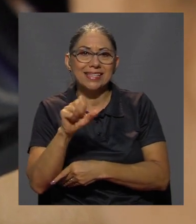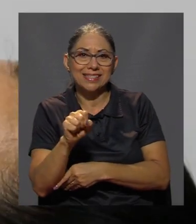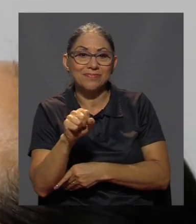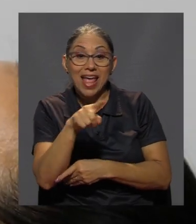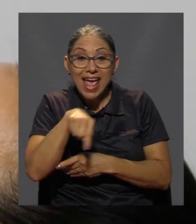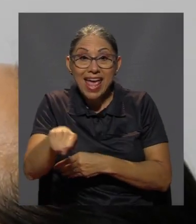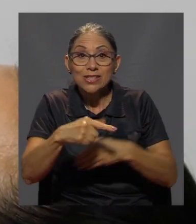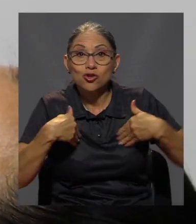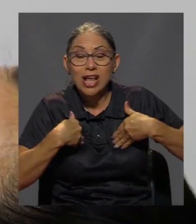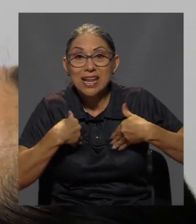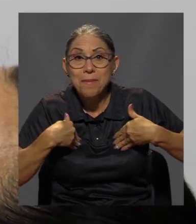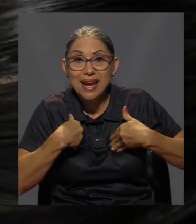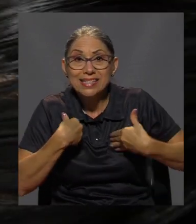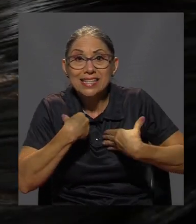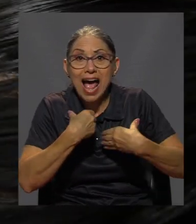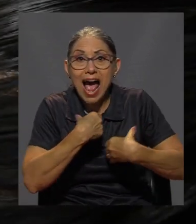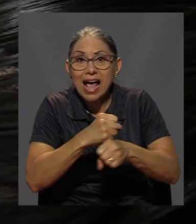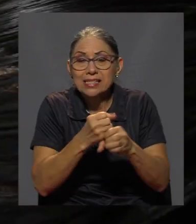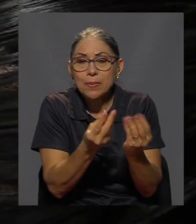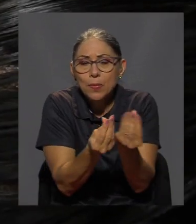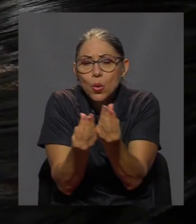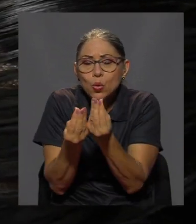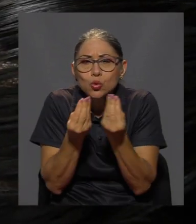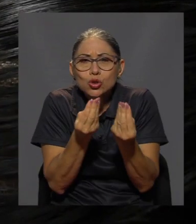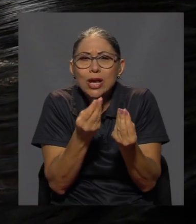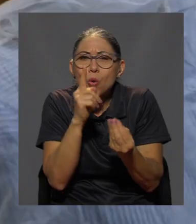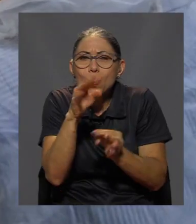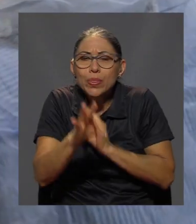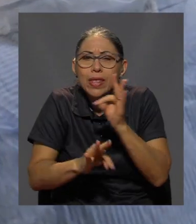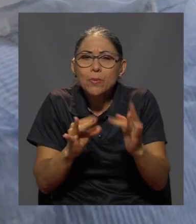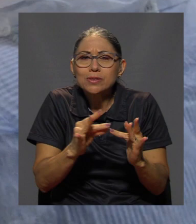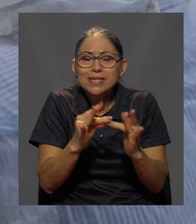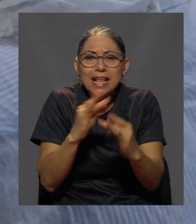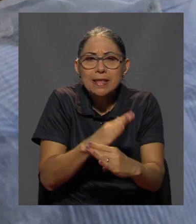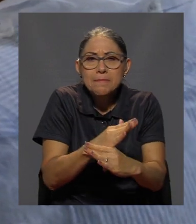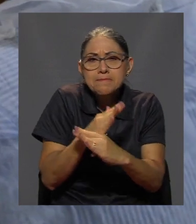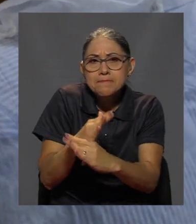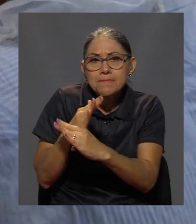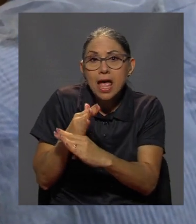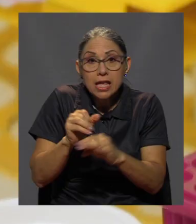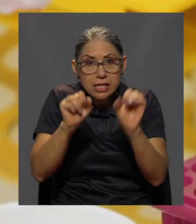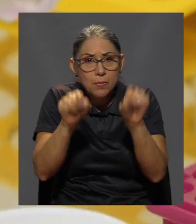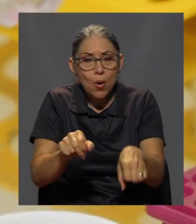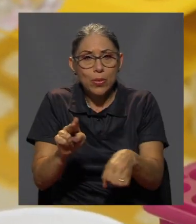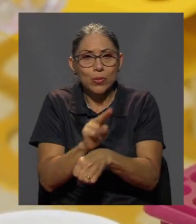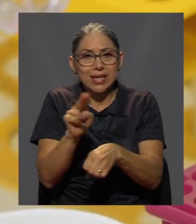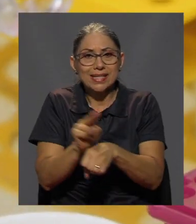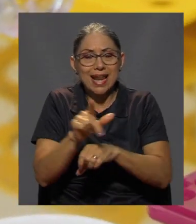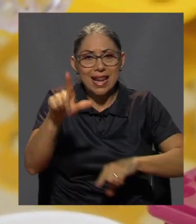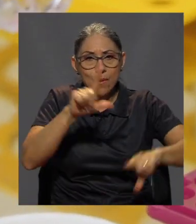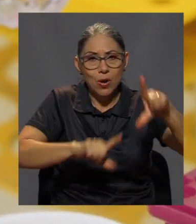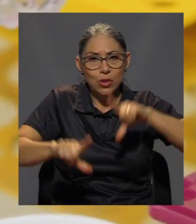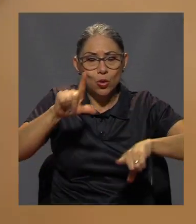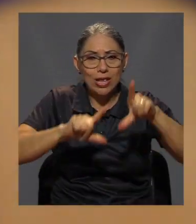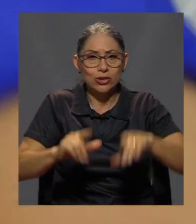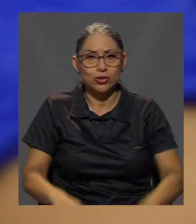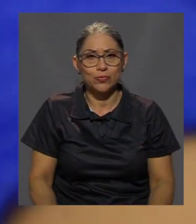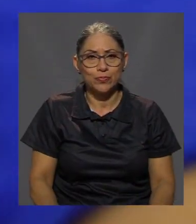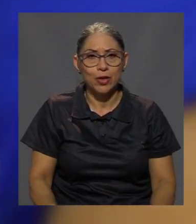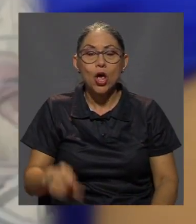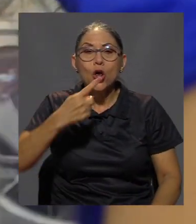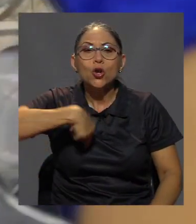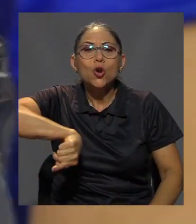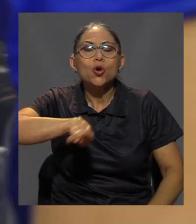producen un tipo especial de anticuerpos que hace que sea fácil la manipulación en laboratorios. Lo que hicimos